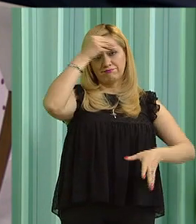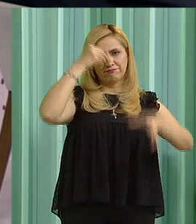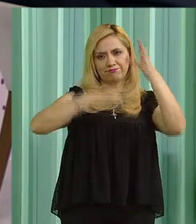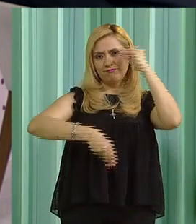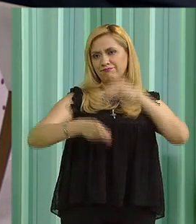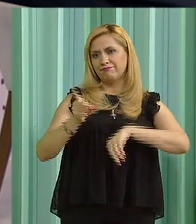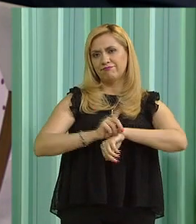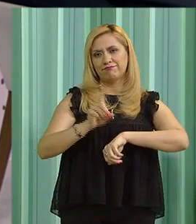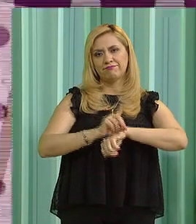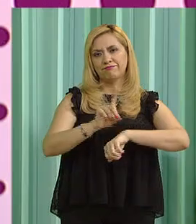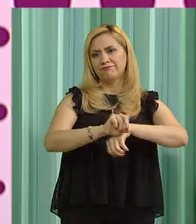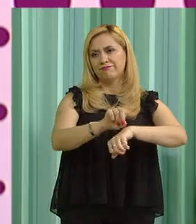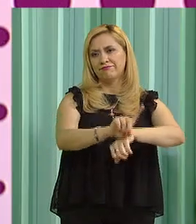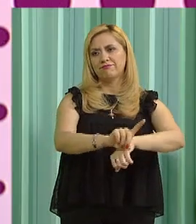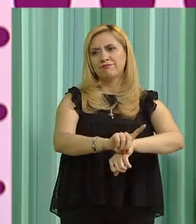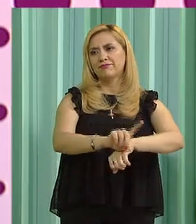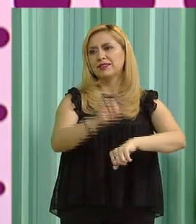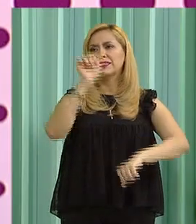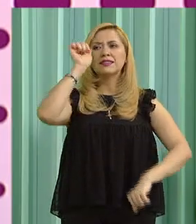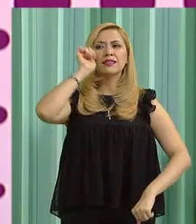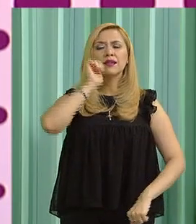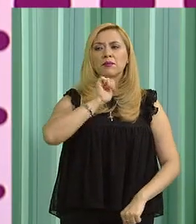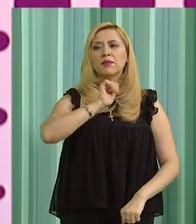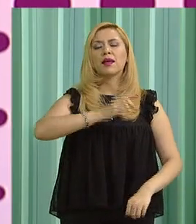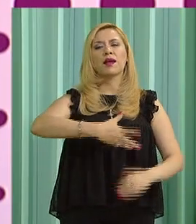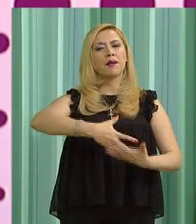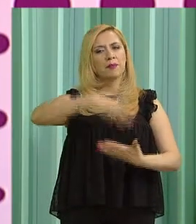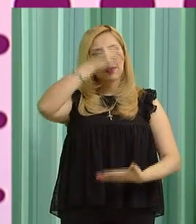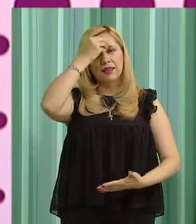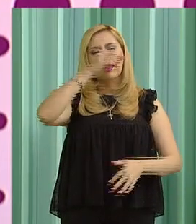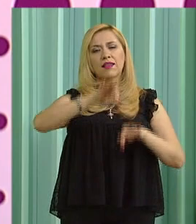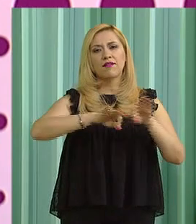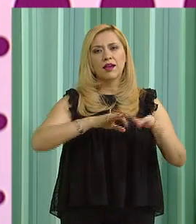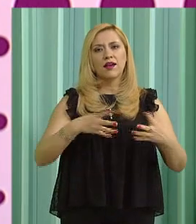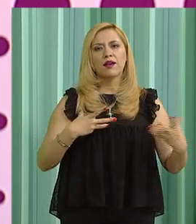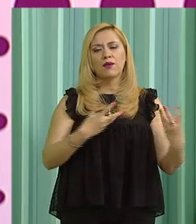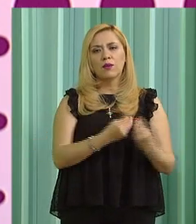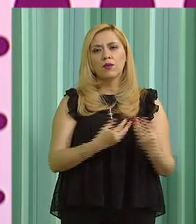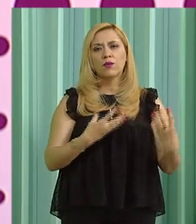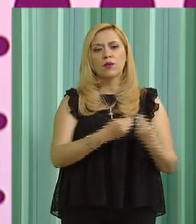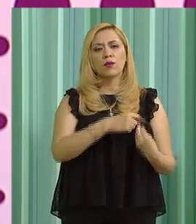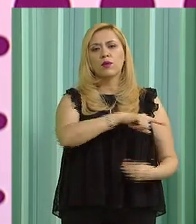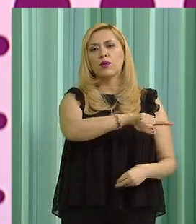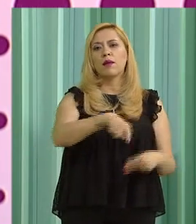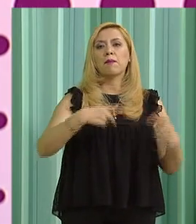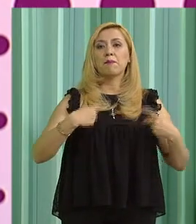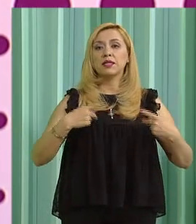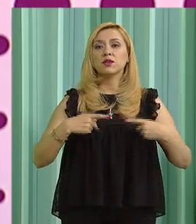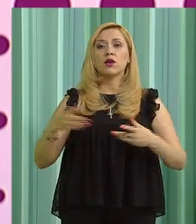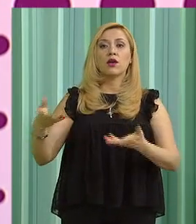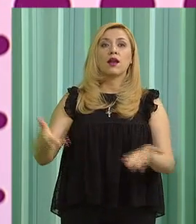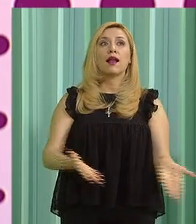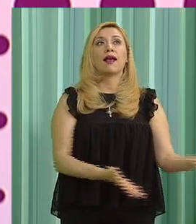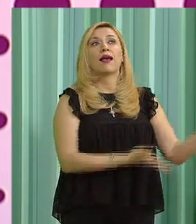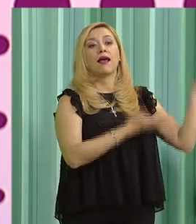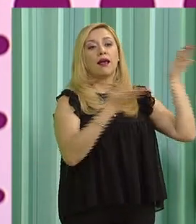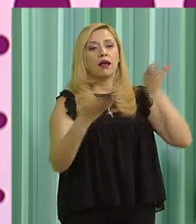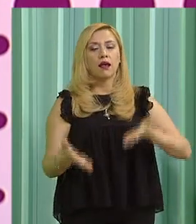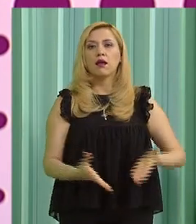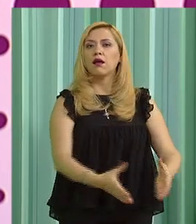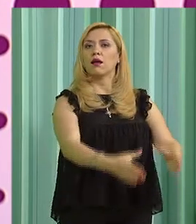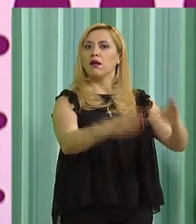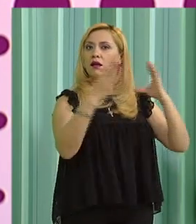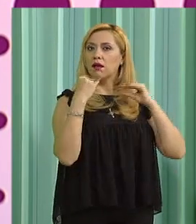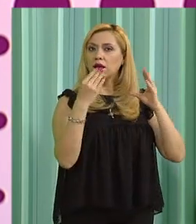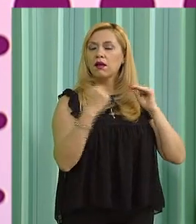Trabajar con ellos tiene que ser siempre un aprendizaje constante, ¿no? Son personas que vienen a enseñarnos, nos vienen a